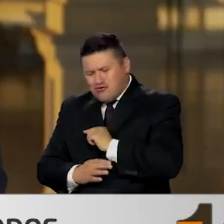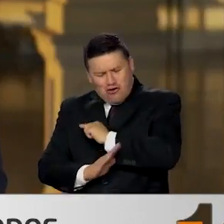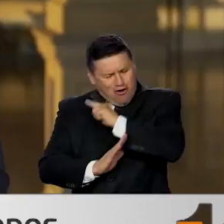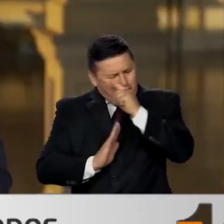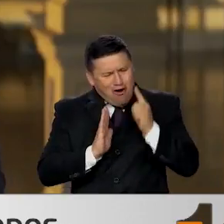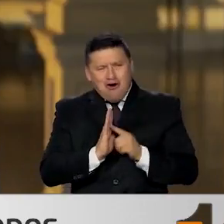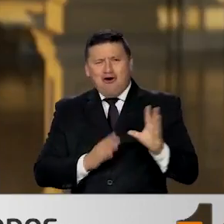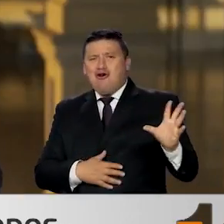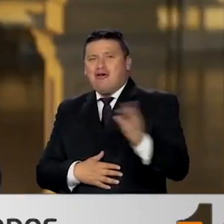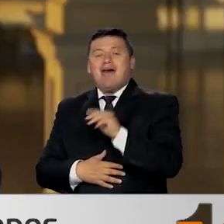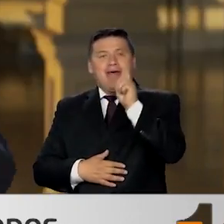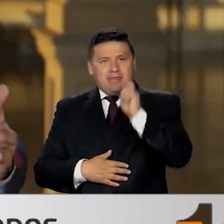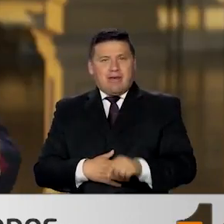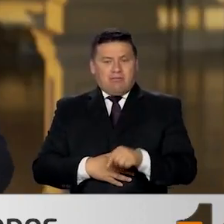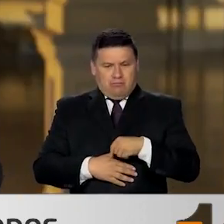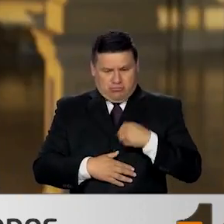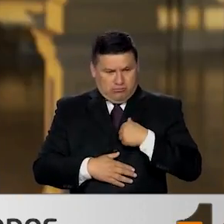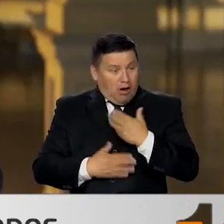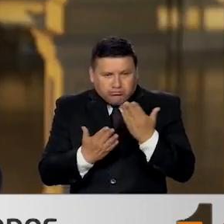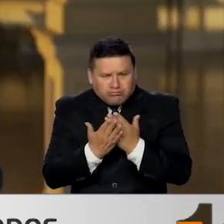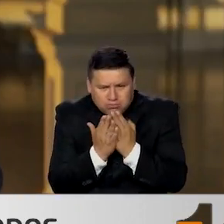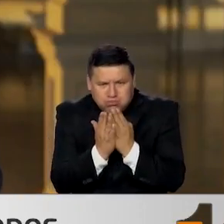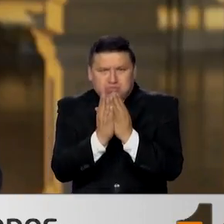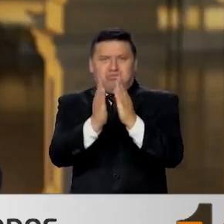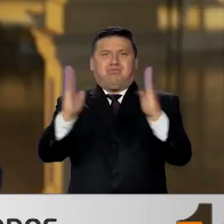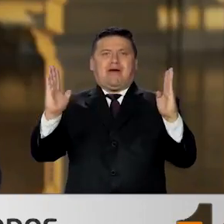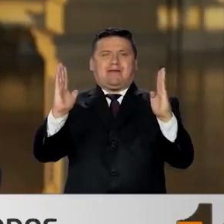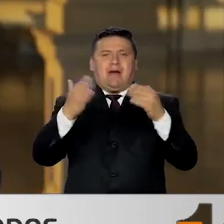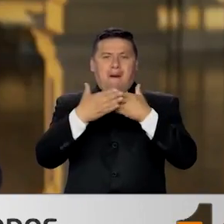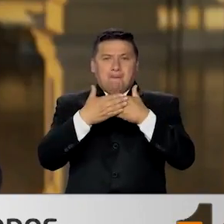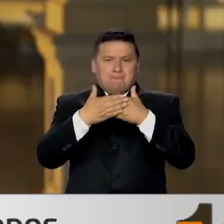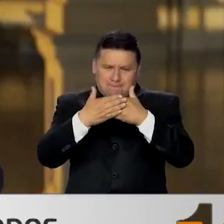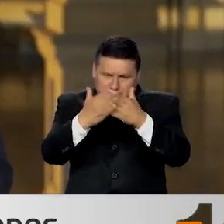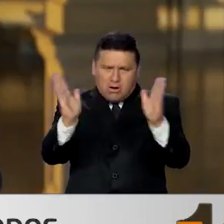haciendo sus mejores esfuerzos para alcanzar la mejor versión de nuestro país.